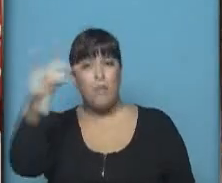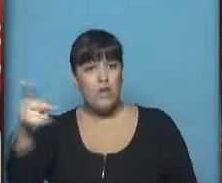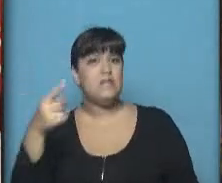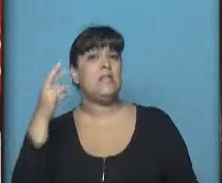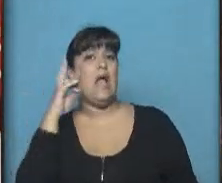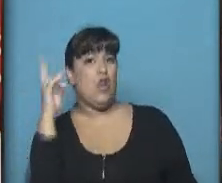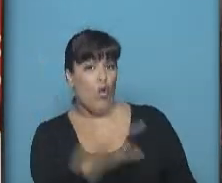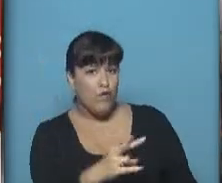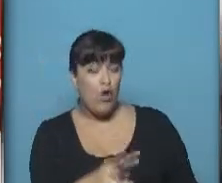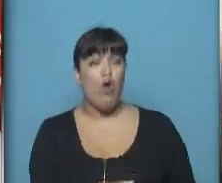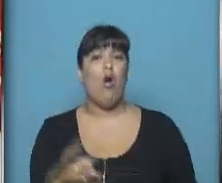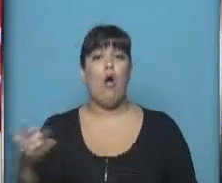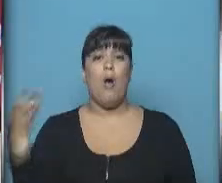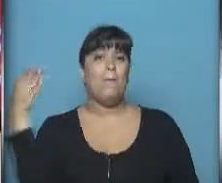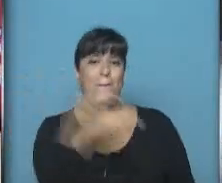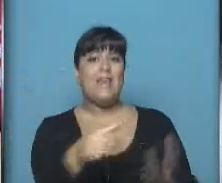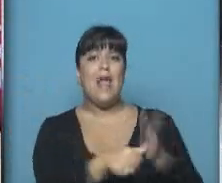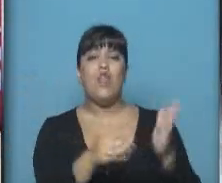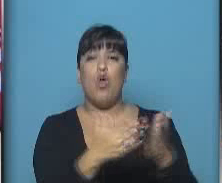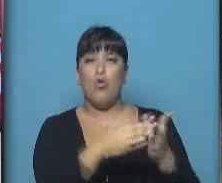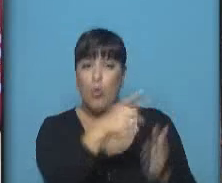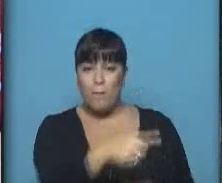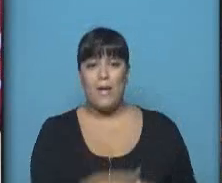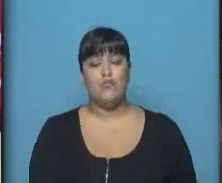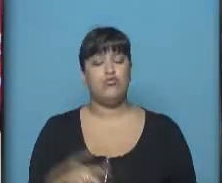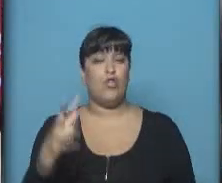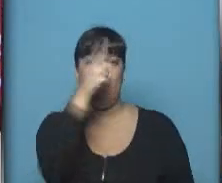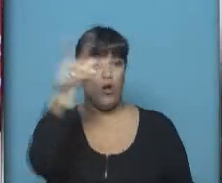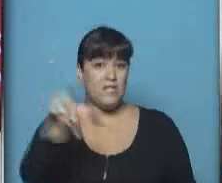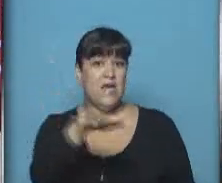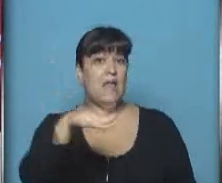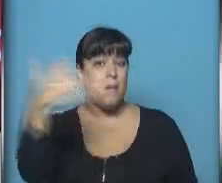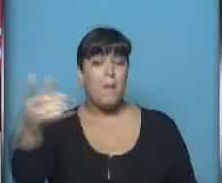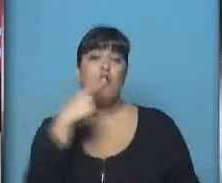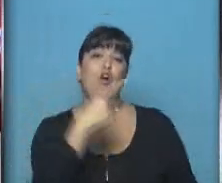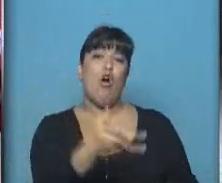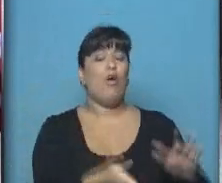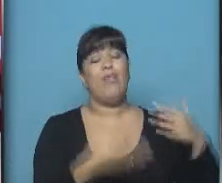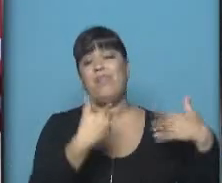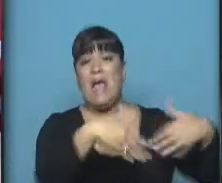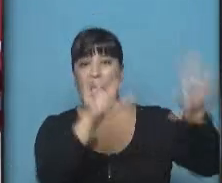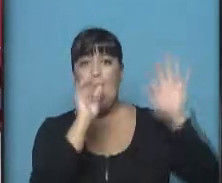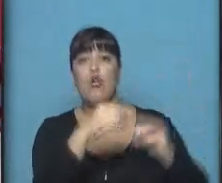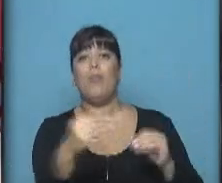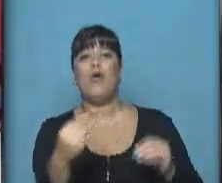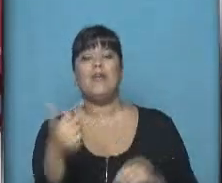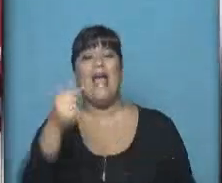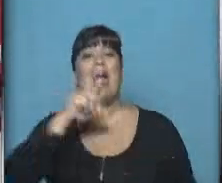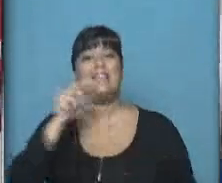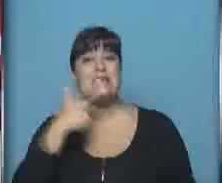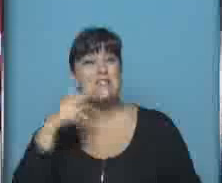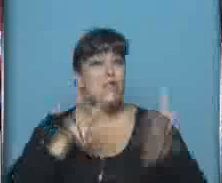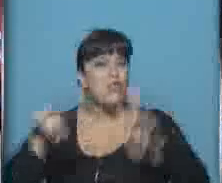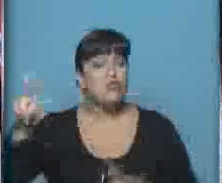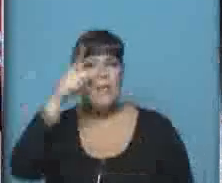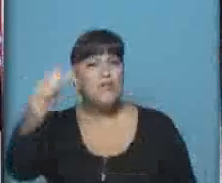visto, que se le pidió los documentos, un móvil de la bonaerense, se lo dejó ir porque no había librado ninguna acta de búsqueda ni nada